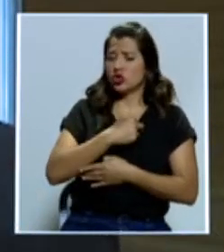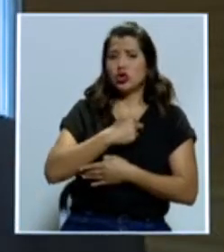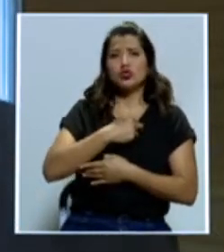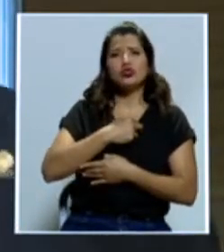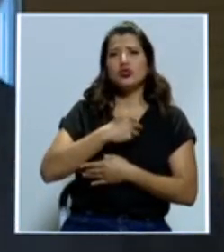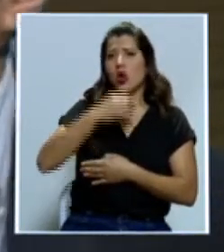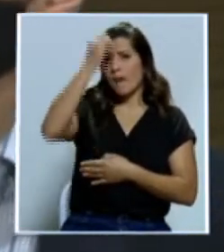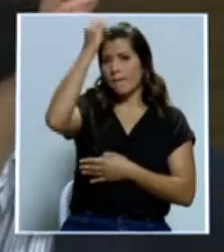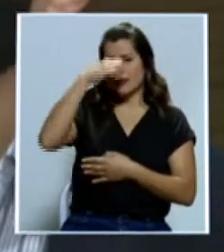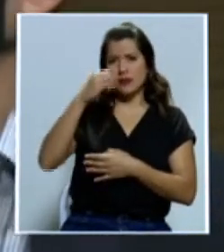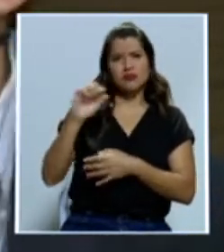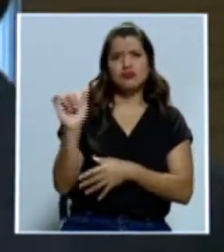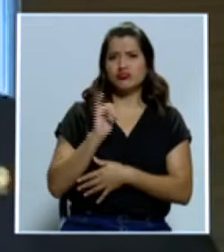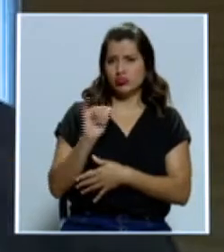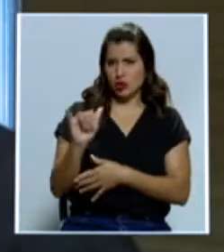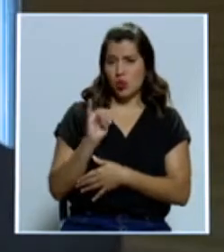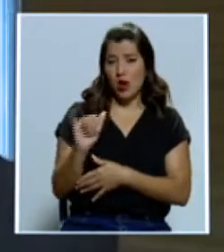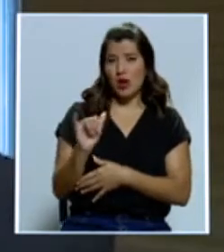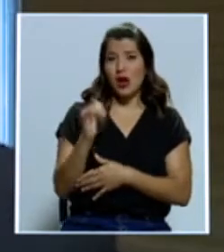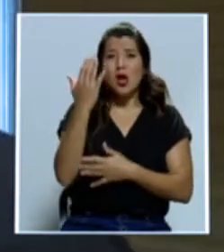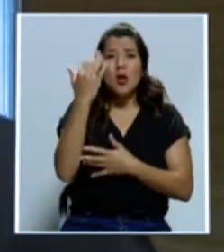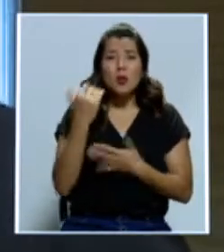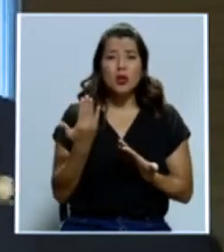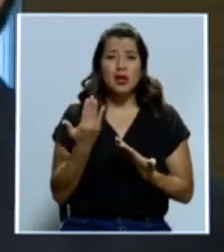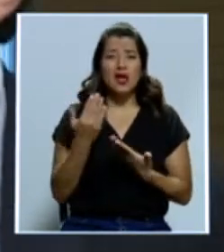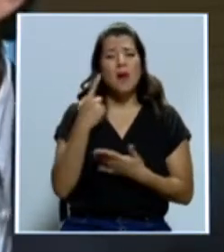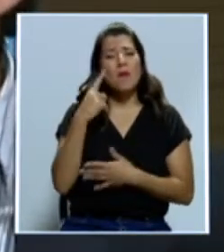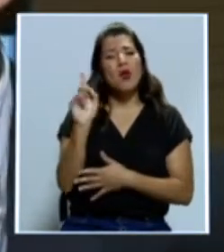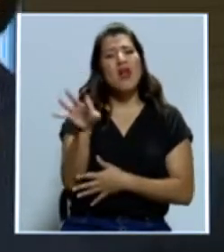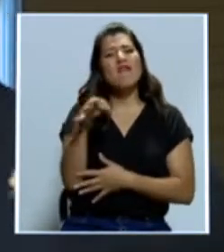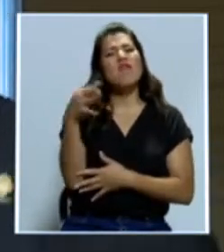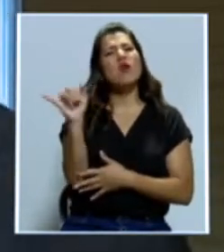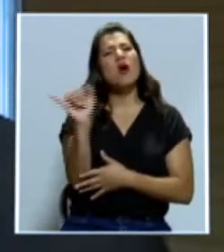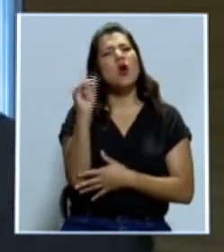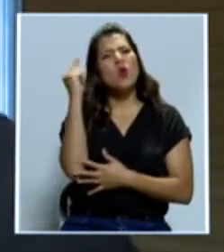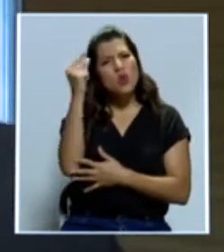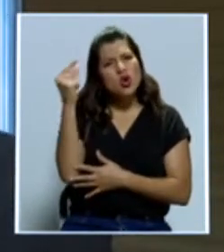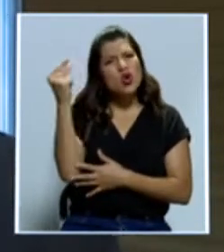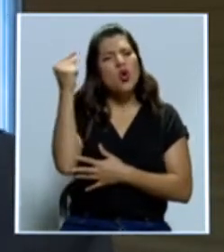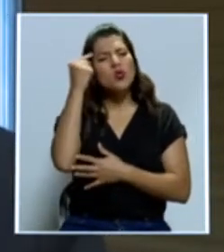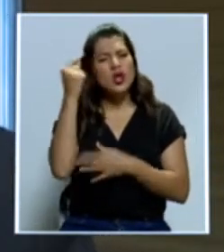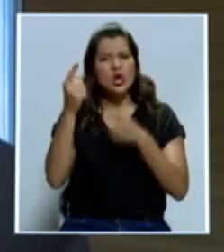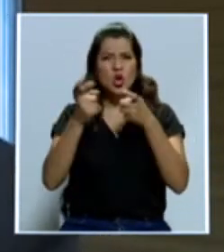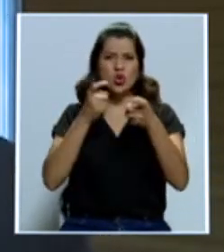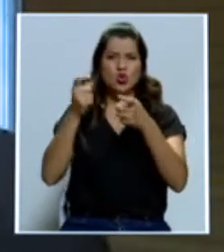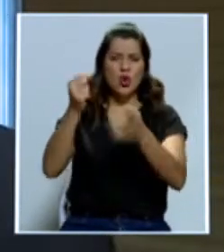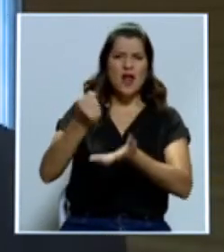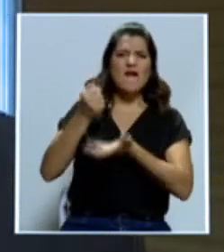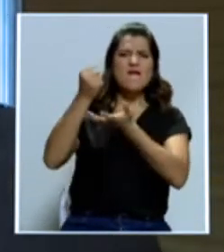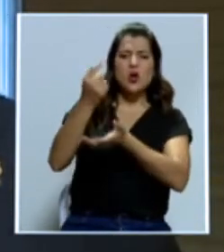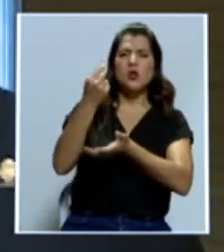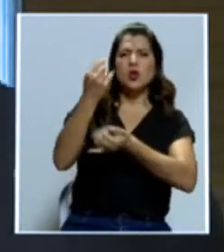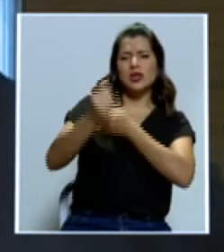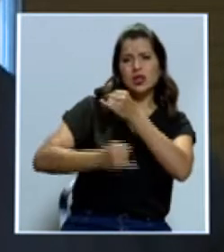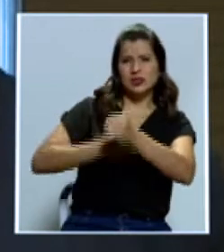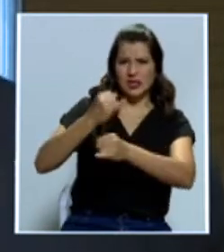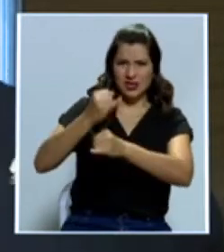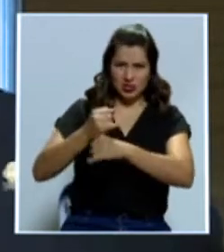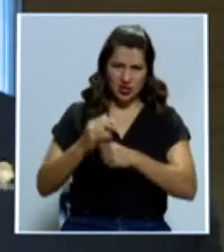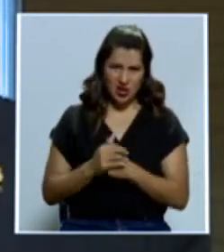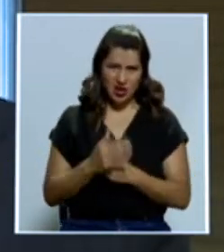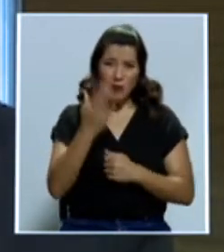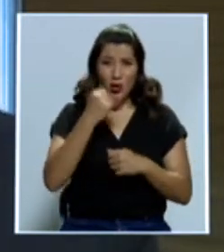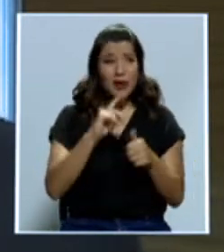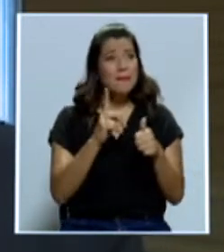que derrama el vaso es la forma en que el gobierno maneja lo de la negociación con el Fondo Monetario Internacional. Después de llevar a los sectores sociales a